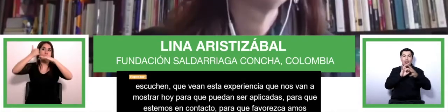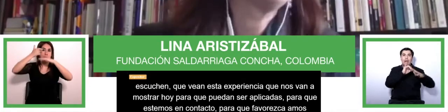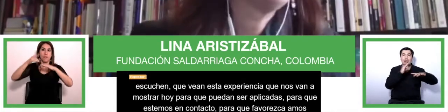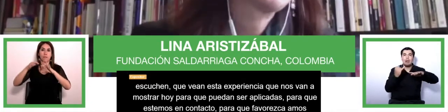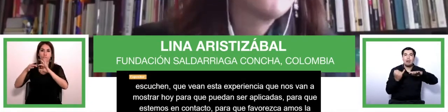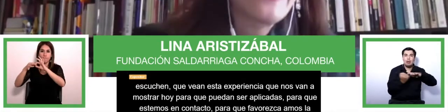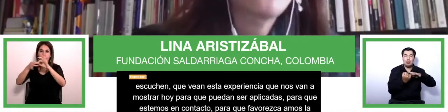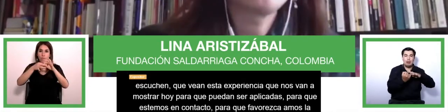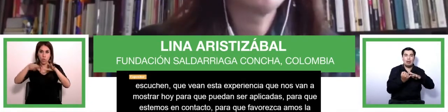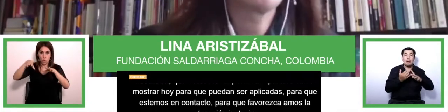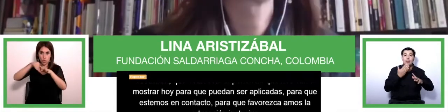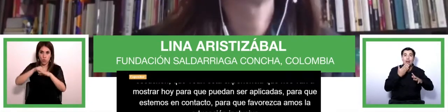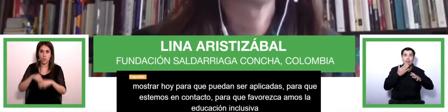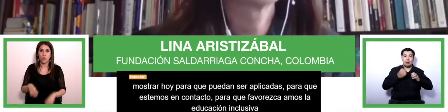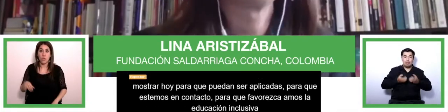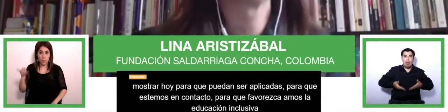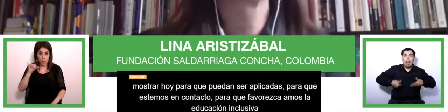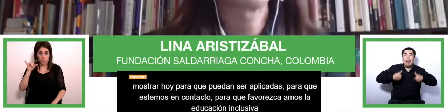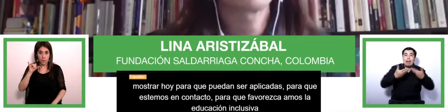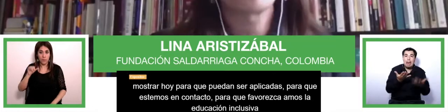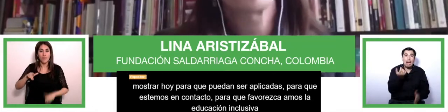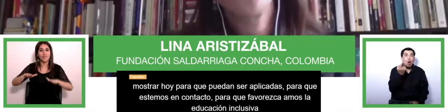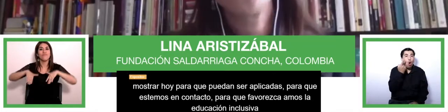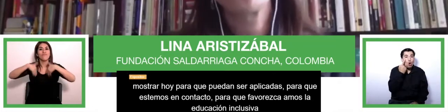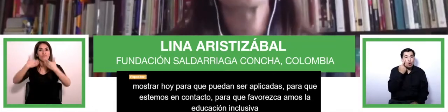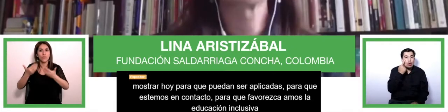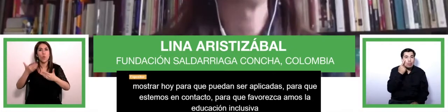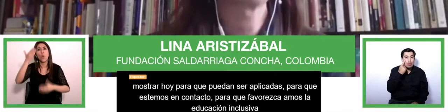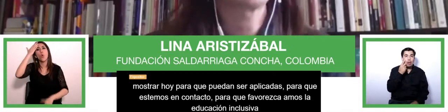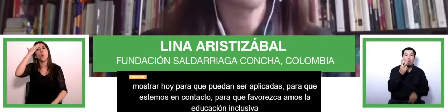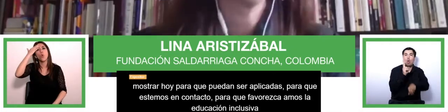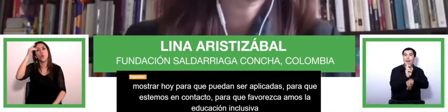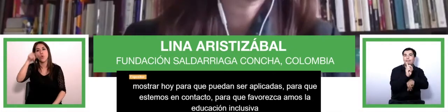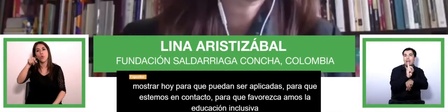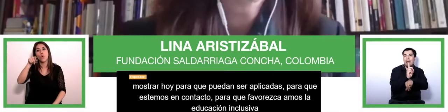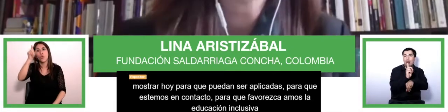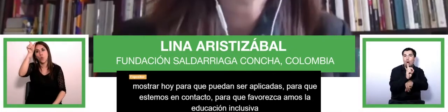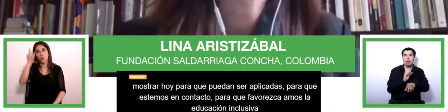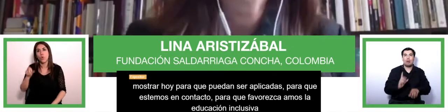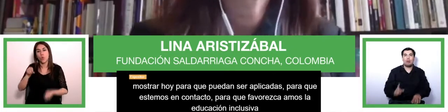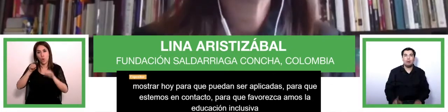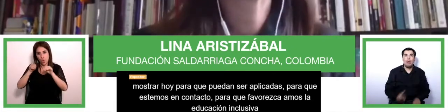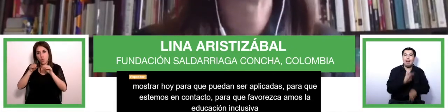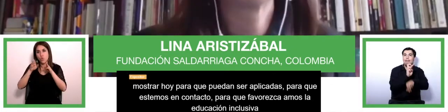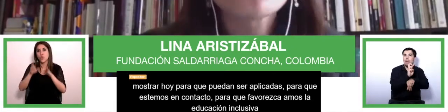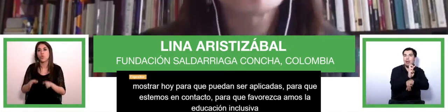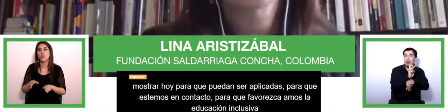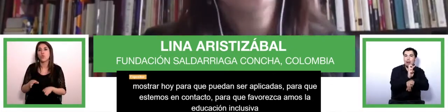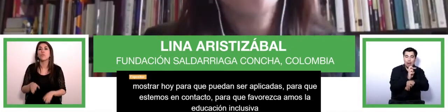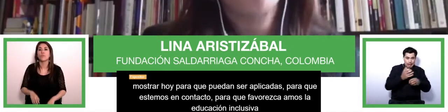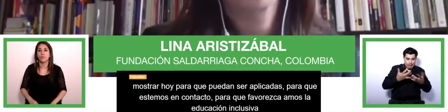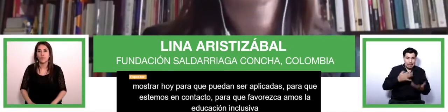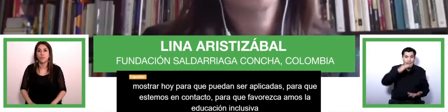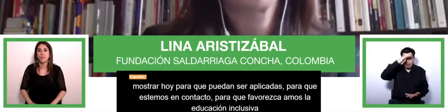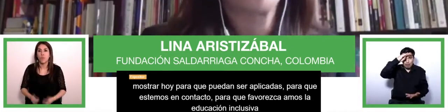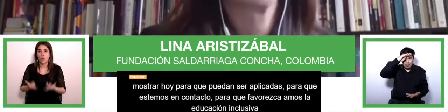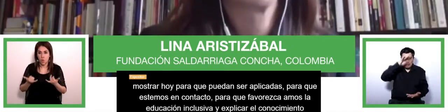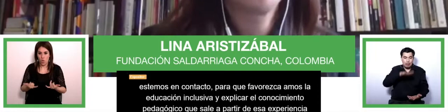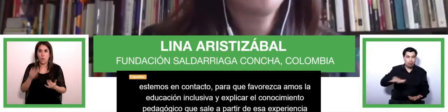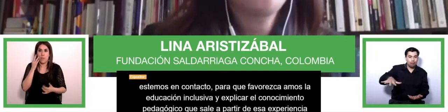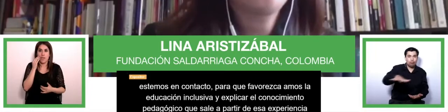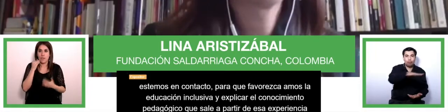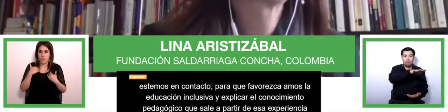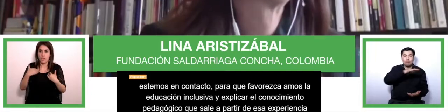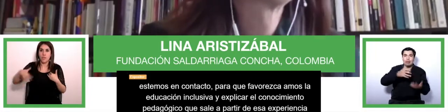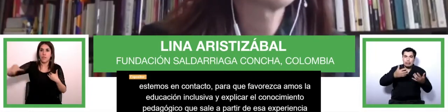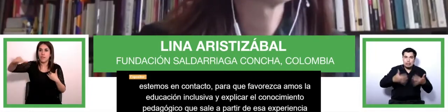para irrigar, digamos, el conocimiento pedagógico que sale a partir de esas experiencias que ya son realidad en la